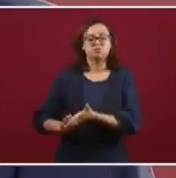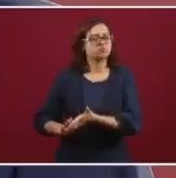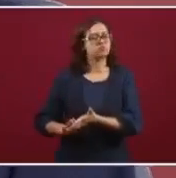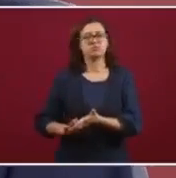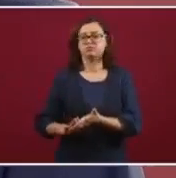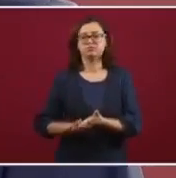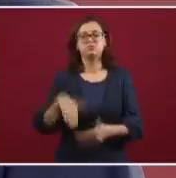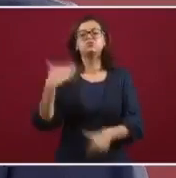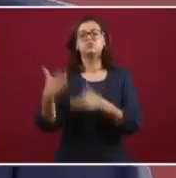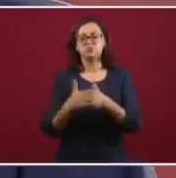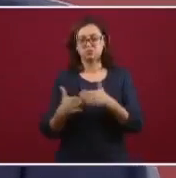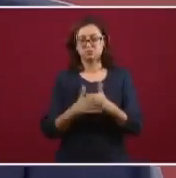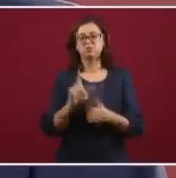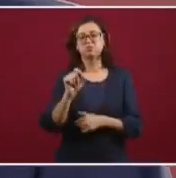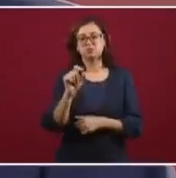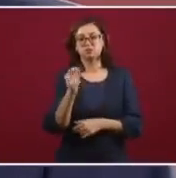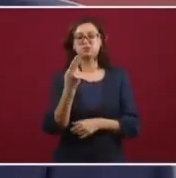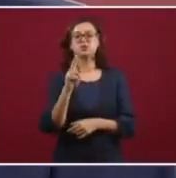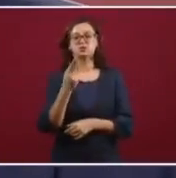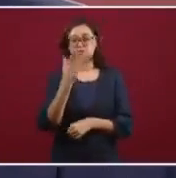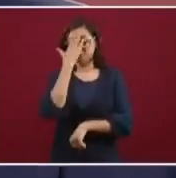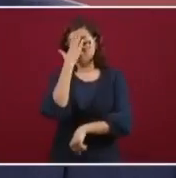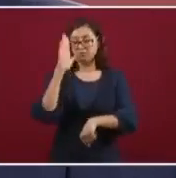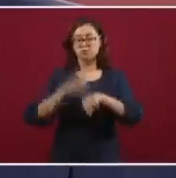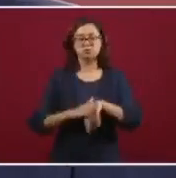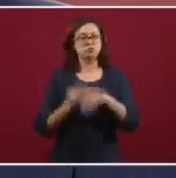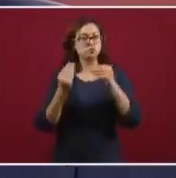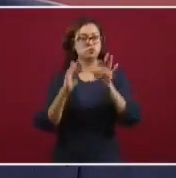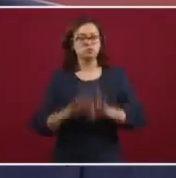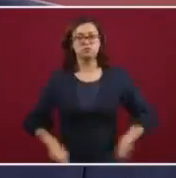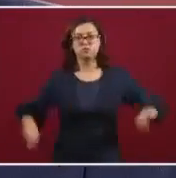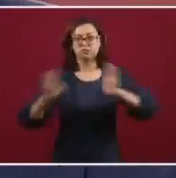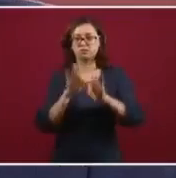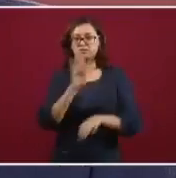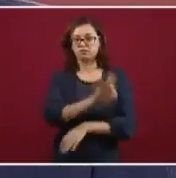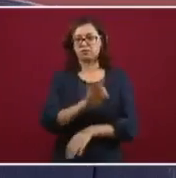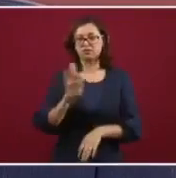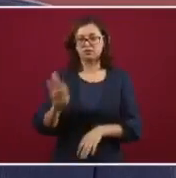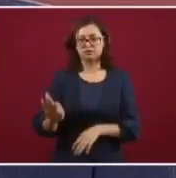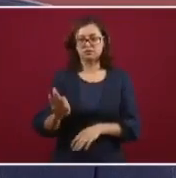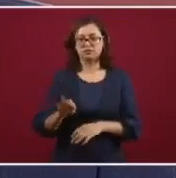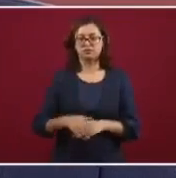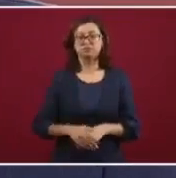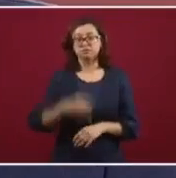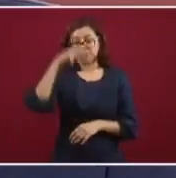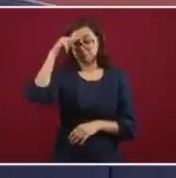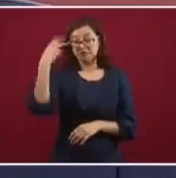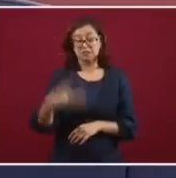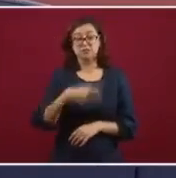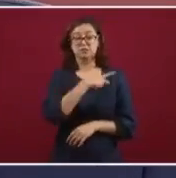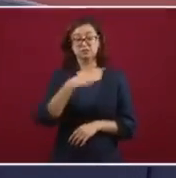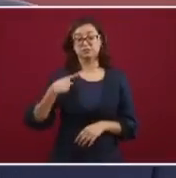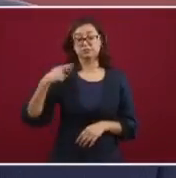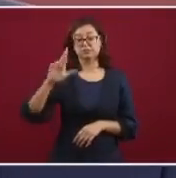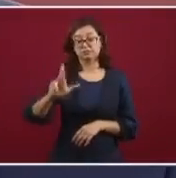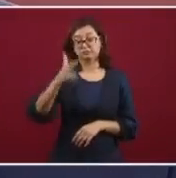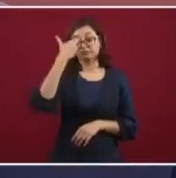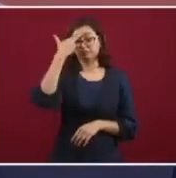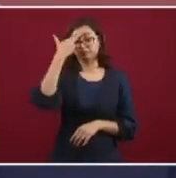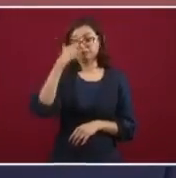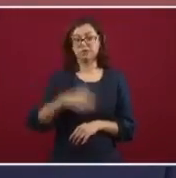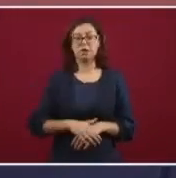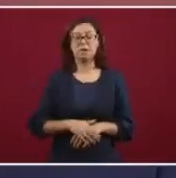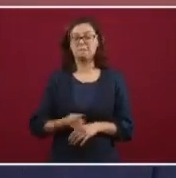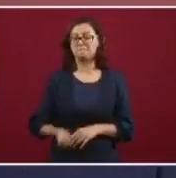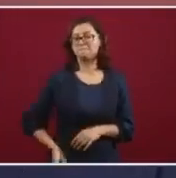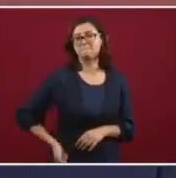conmemorar el 20 de noviembre, que es una fecha importantísima para México, la primera